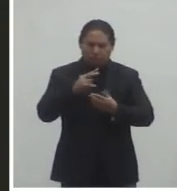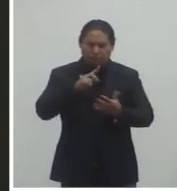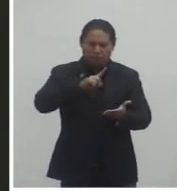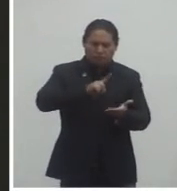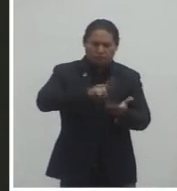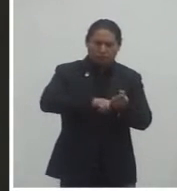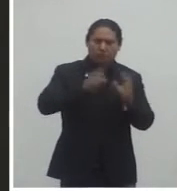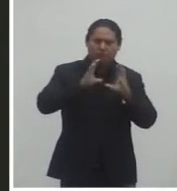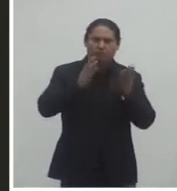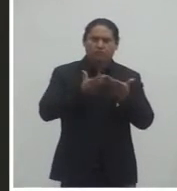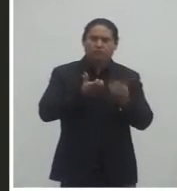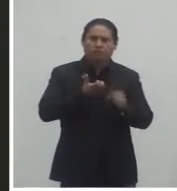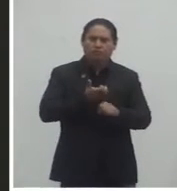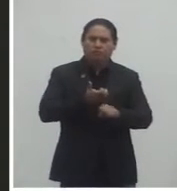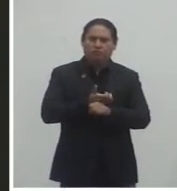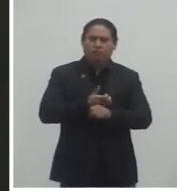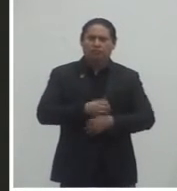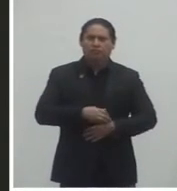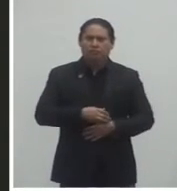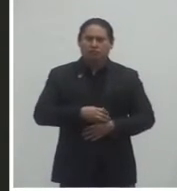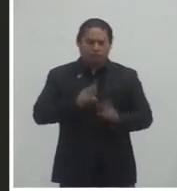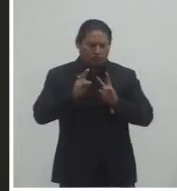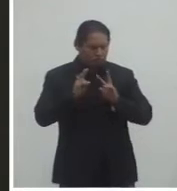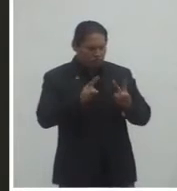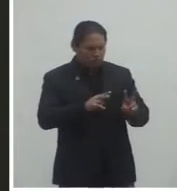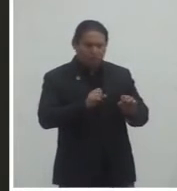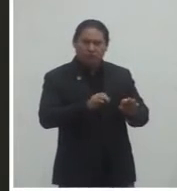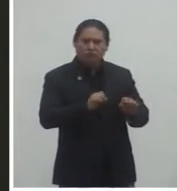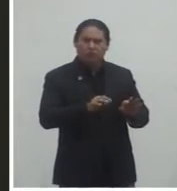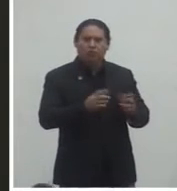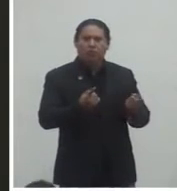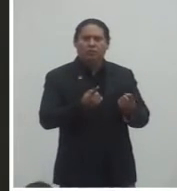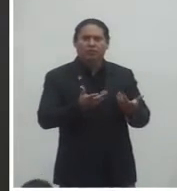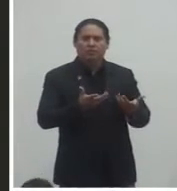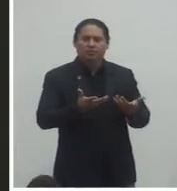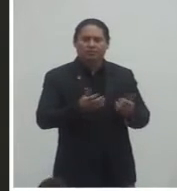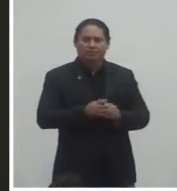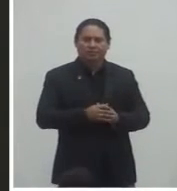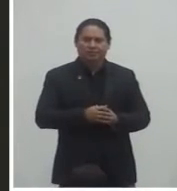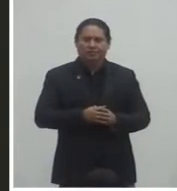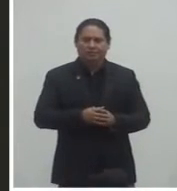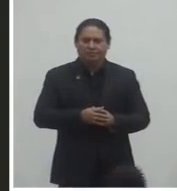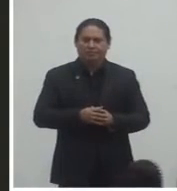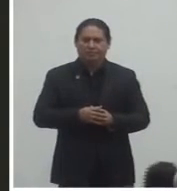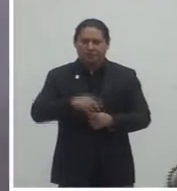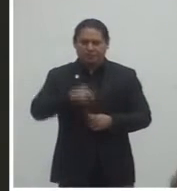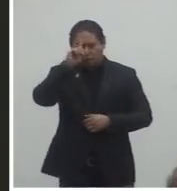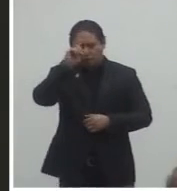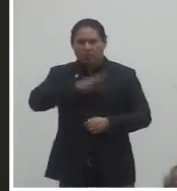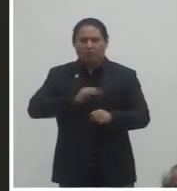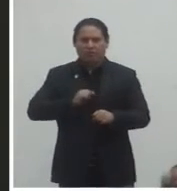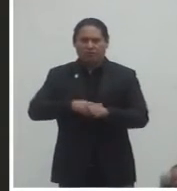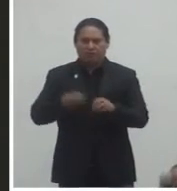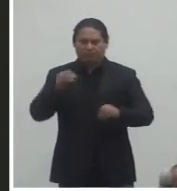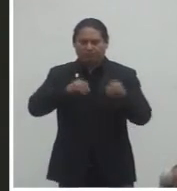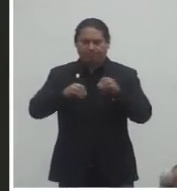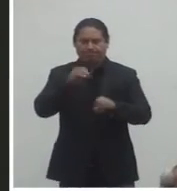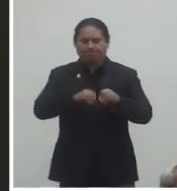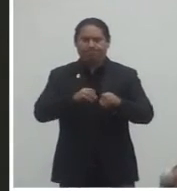internos del Congreso para darse cuenta de los vicios legales que hubieron en la conformación de estos consejos